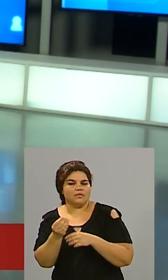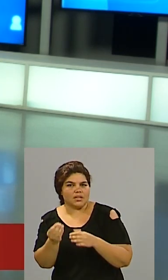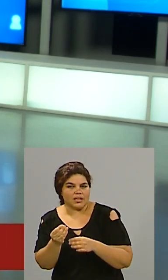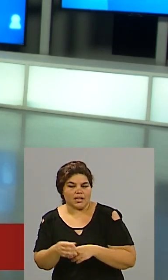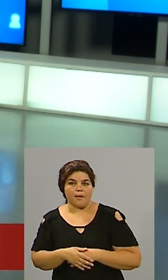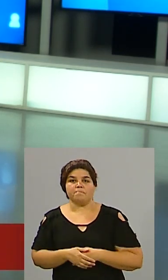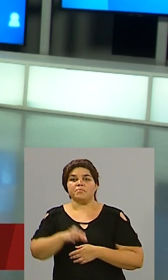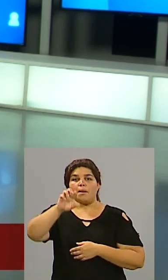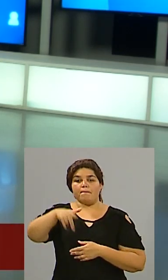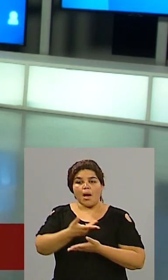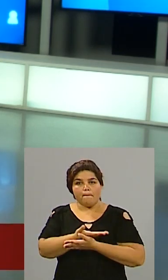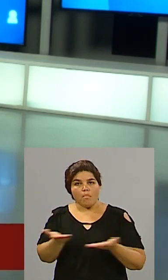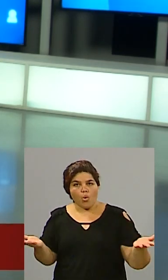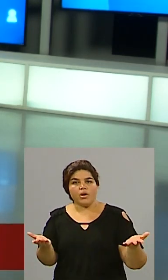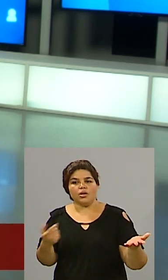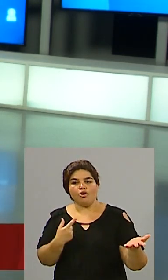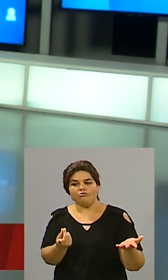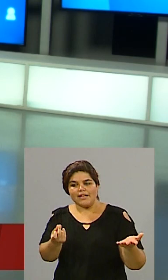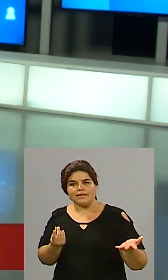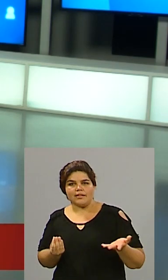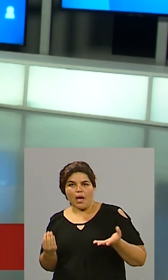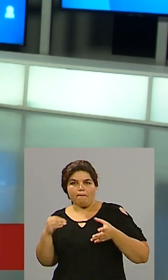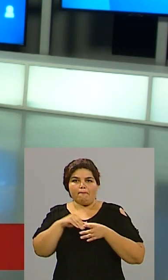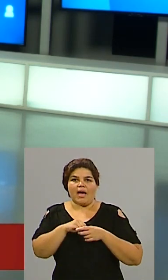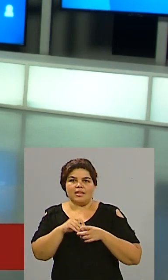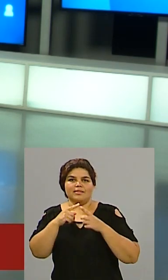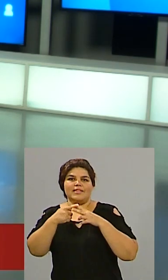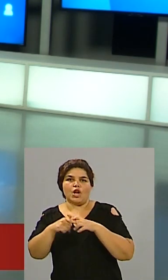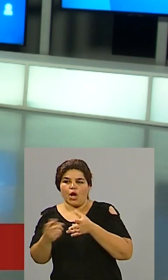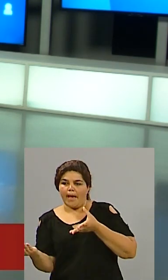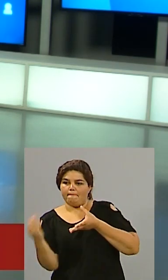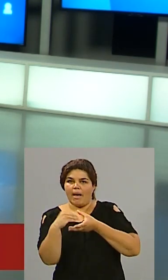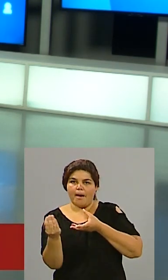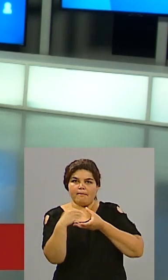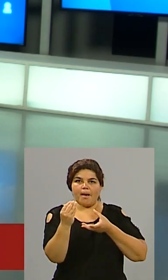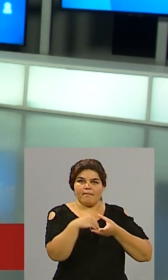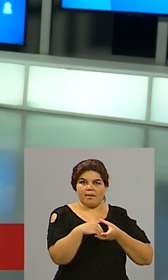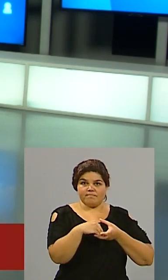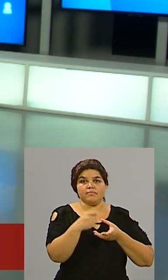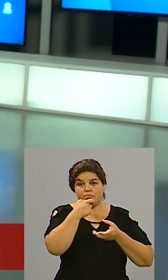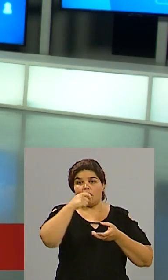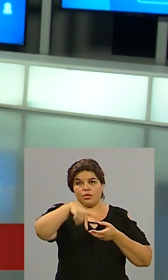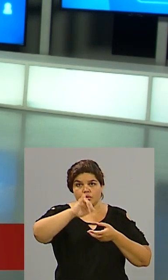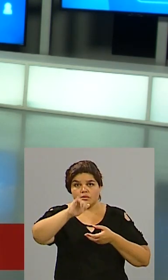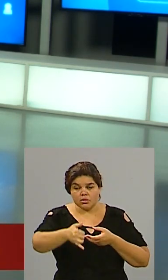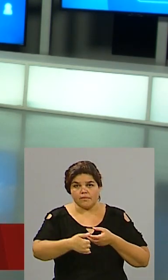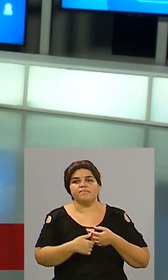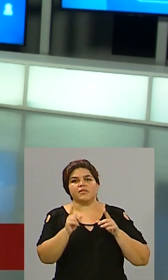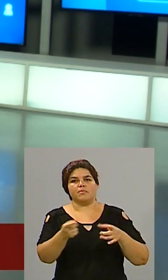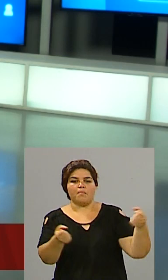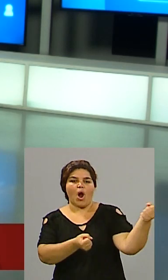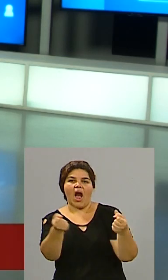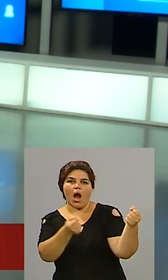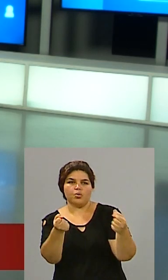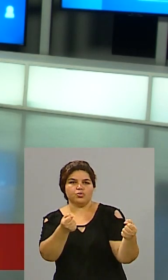por políticas públicas que incluyan más tecnología. Eso en Mendoza se ha hecho. no solo con los móviles que tienen reconocimiento,